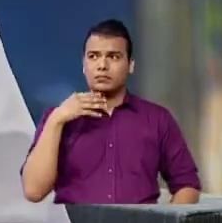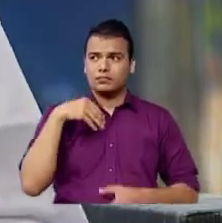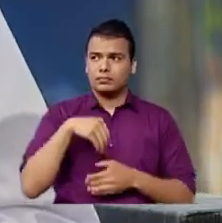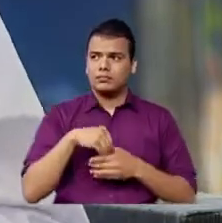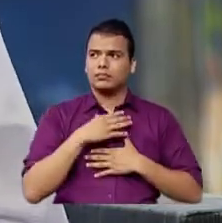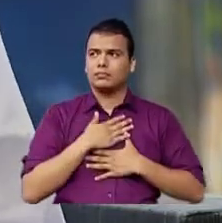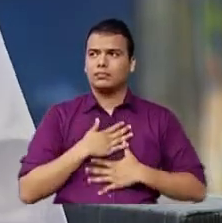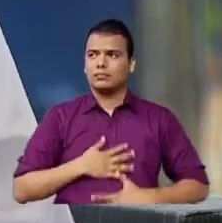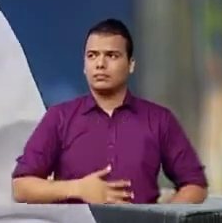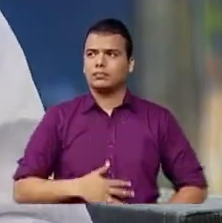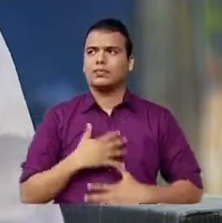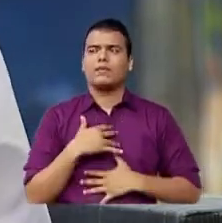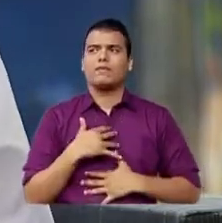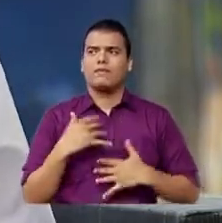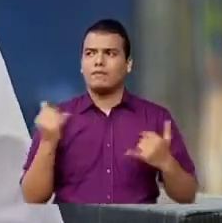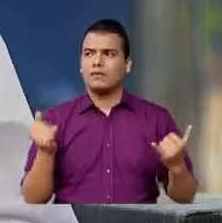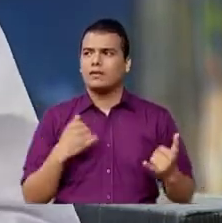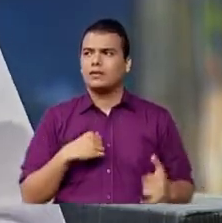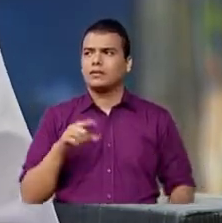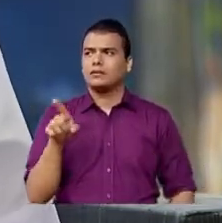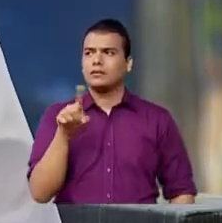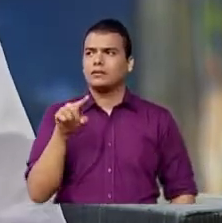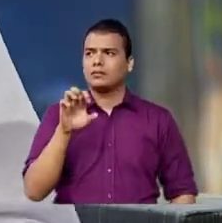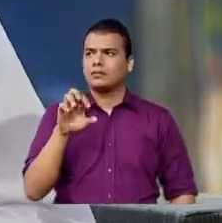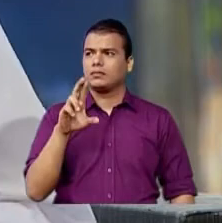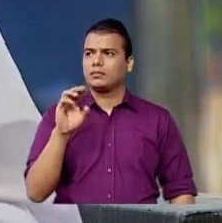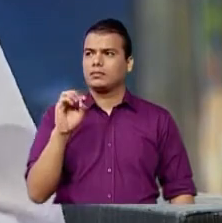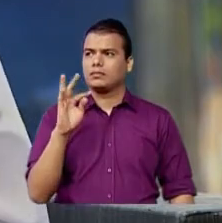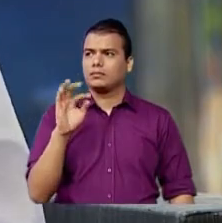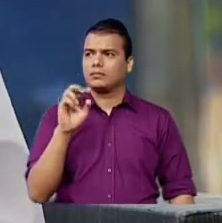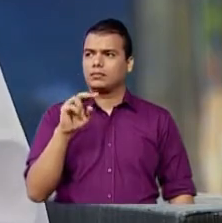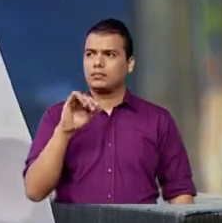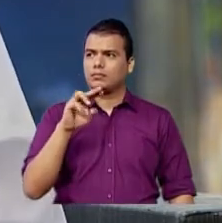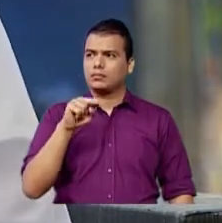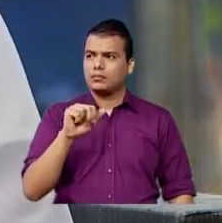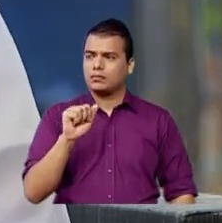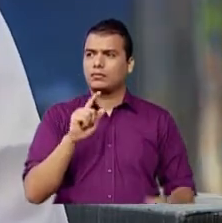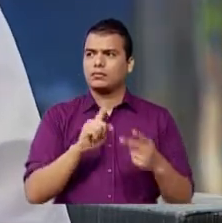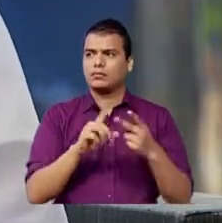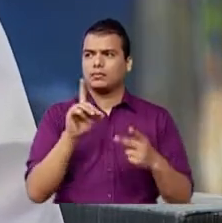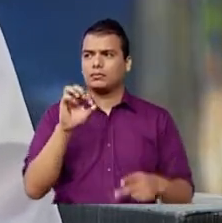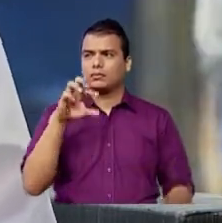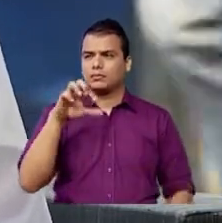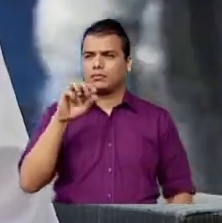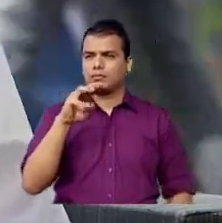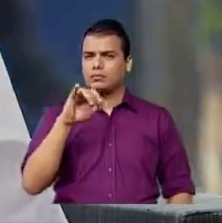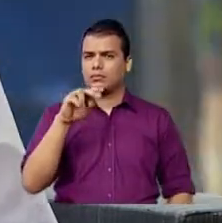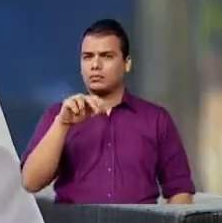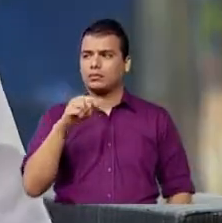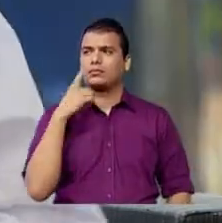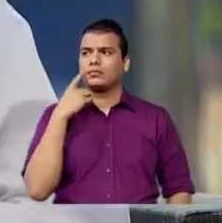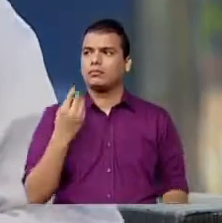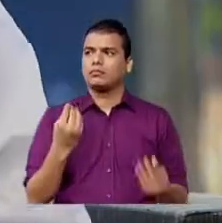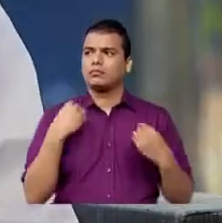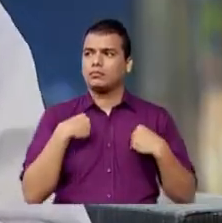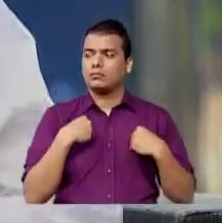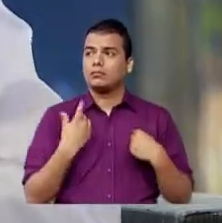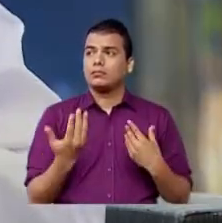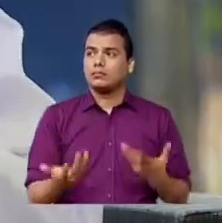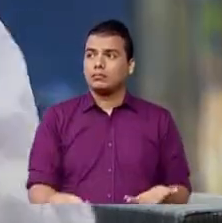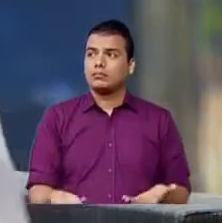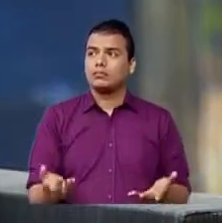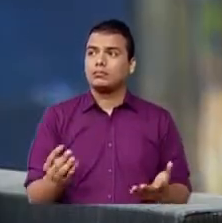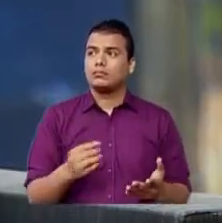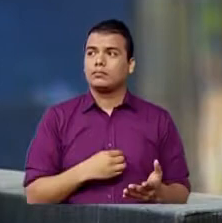bienestar, felicidad, como la serotonina, dopamina, acetilcolina para la inteligencia emocional, que nos hace mucha falta, Luis Fernando. Usted se